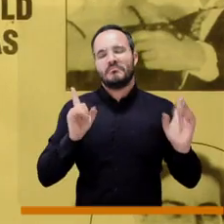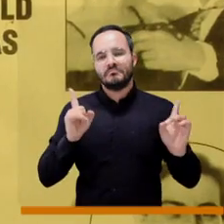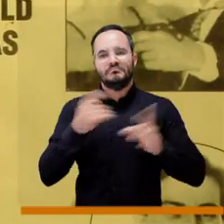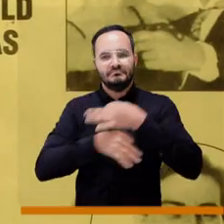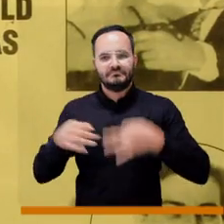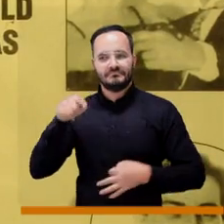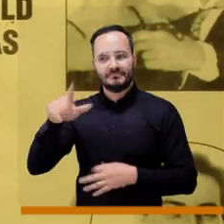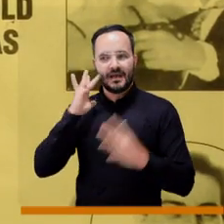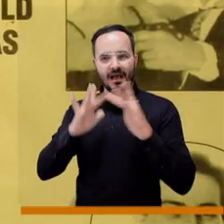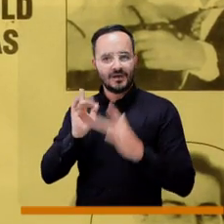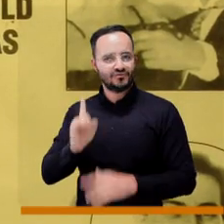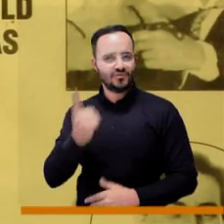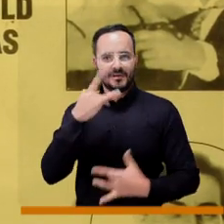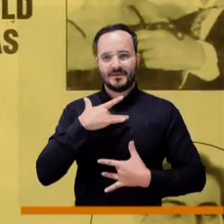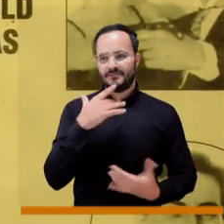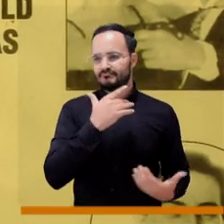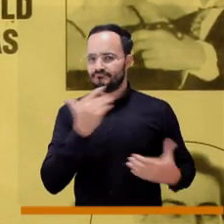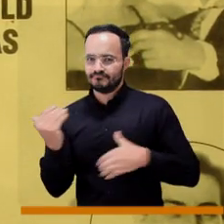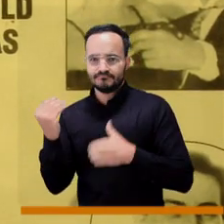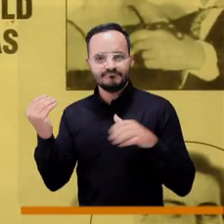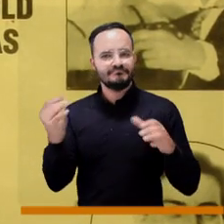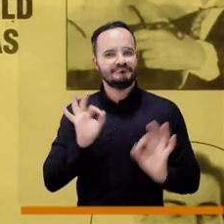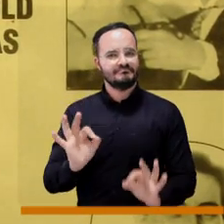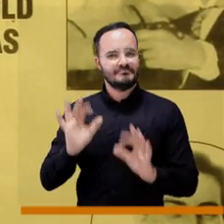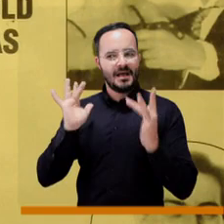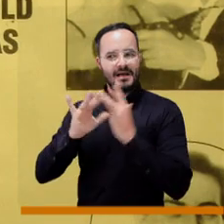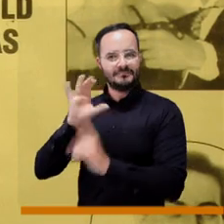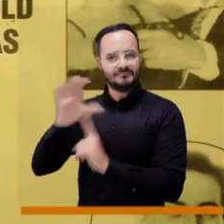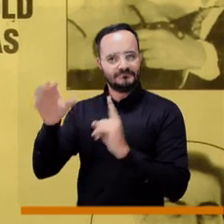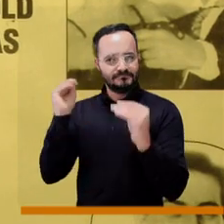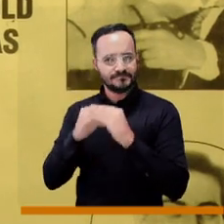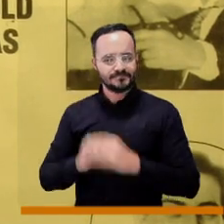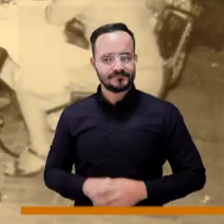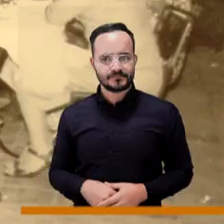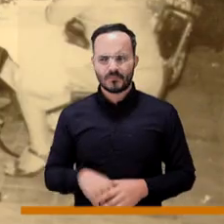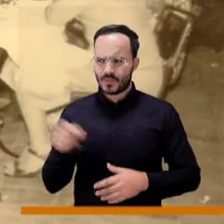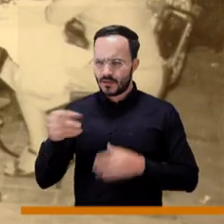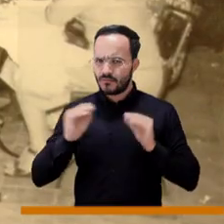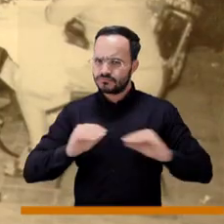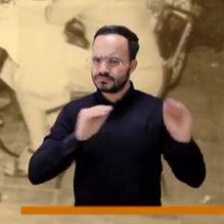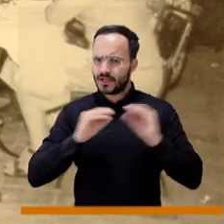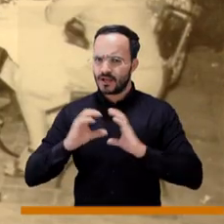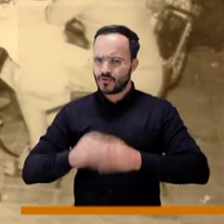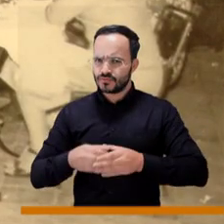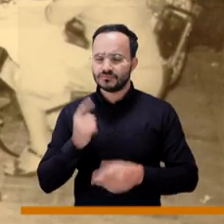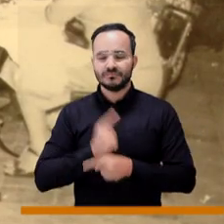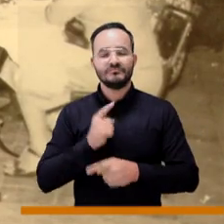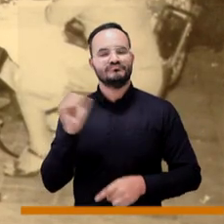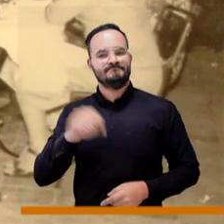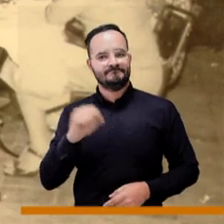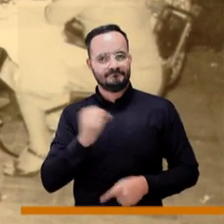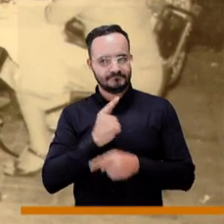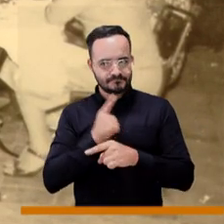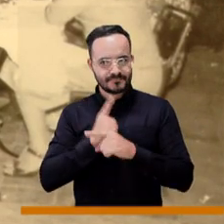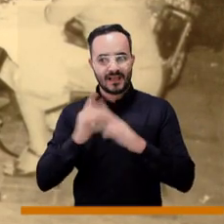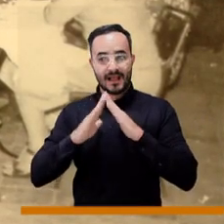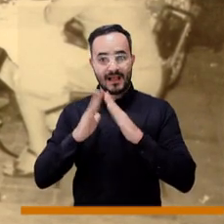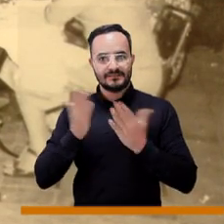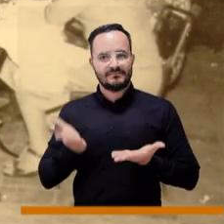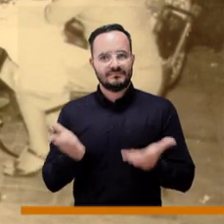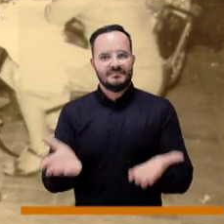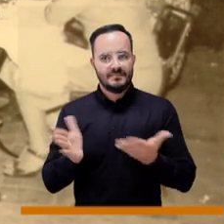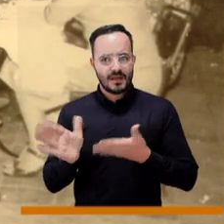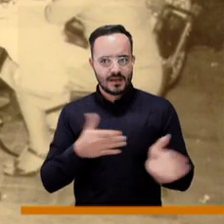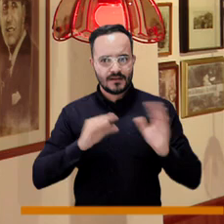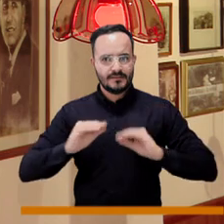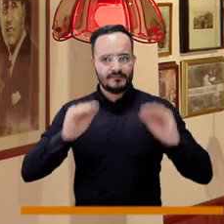escuchar salsa, así mismo, pero con el tango. ¿Y ustedes ofrecen unas clases? Sí, claro. La Casa Gardeliana